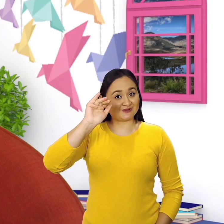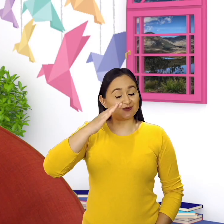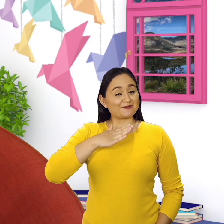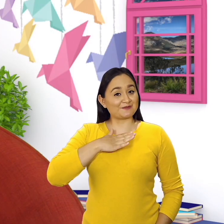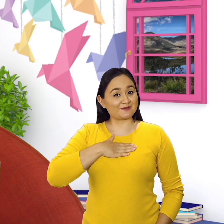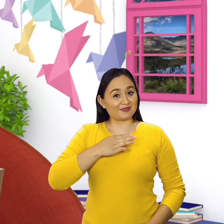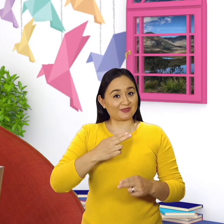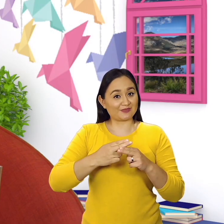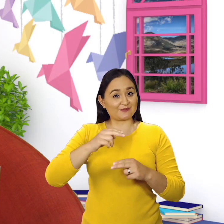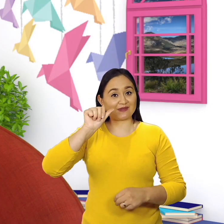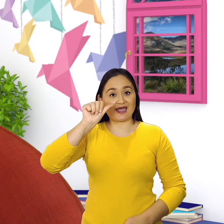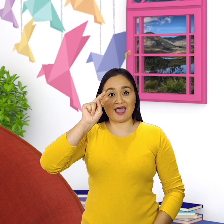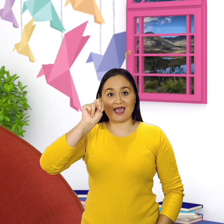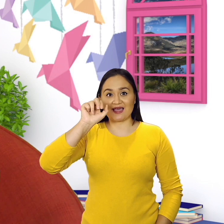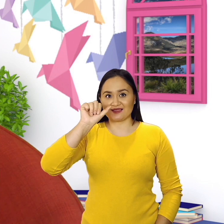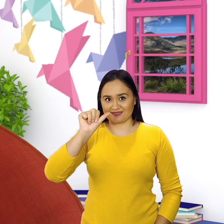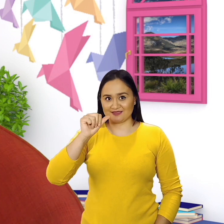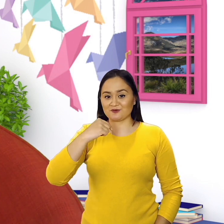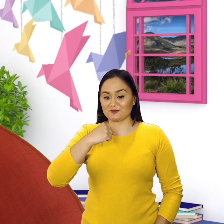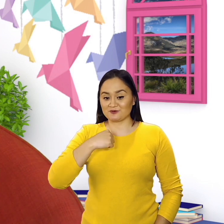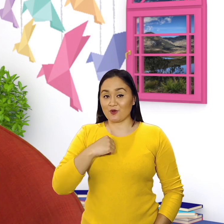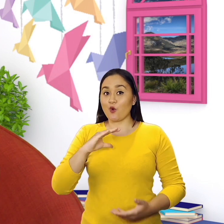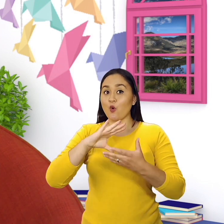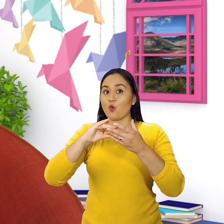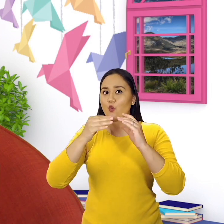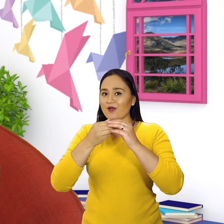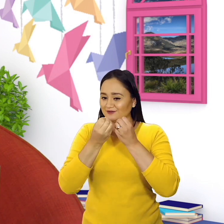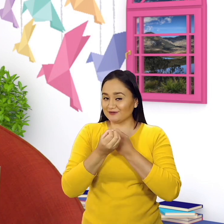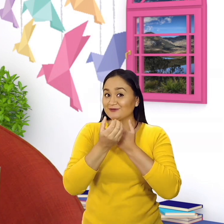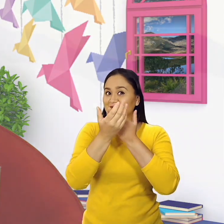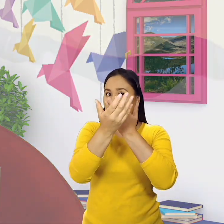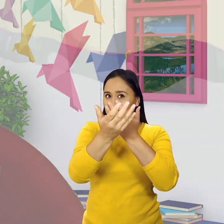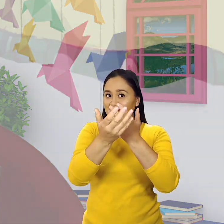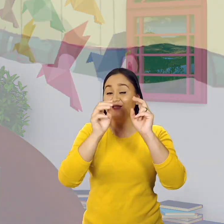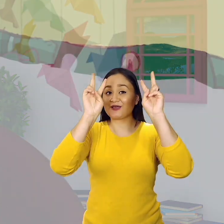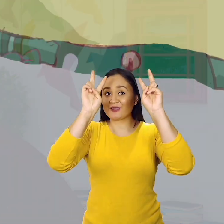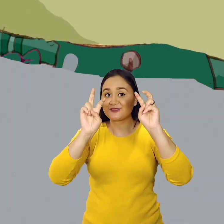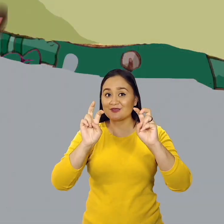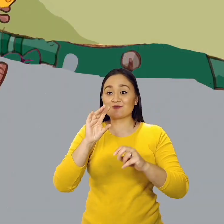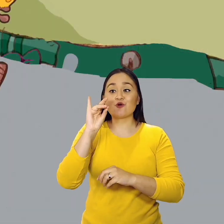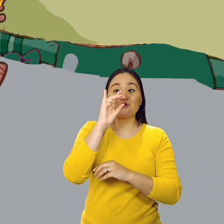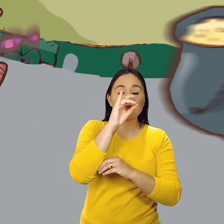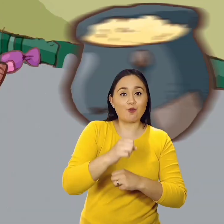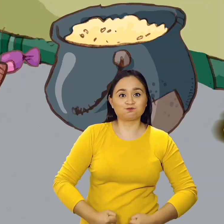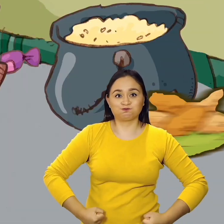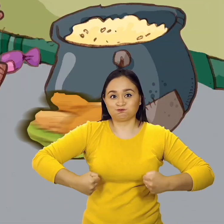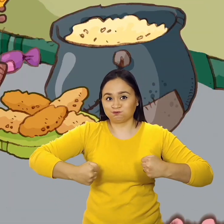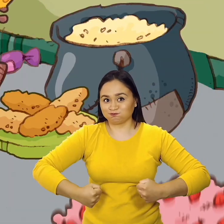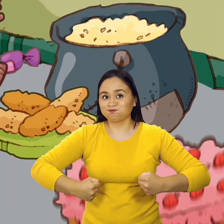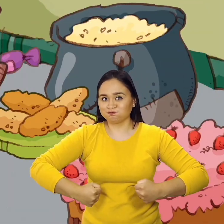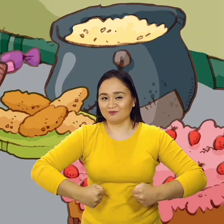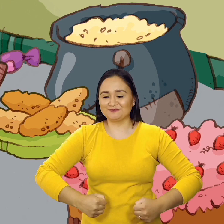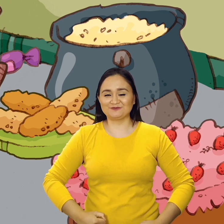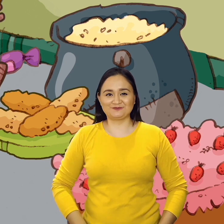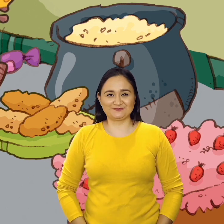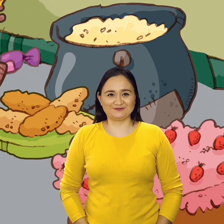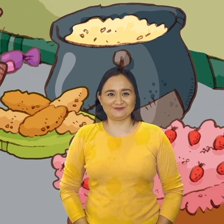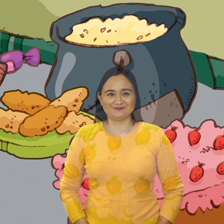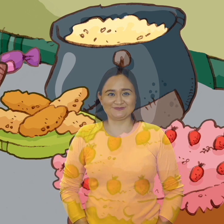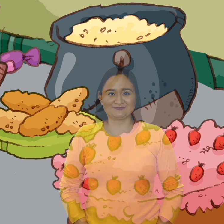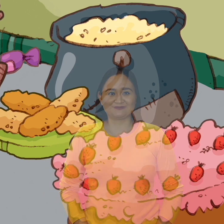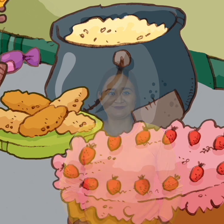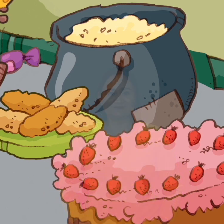Hola, soy Ana Carlota González y les voy a contar mi cuento Perrito Panzón, ilustrado por Santiago Parreño.